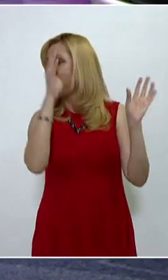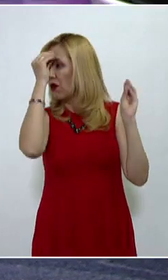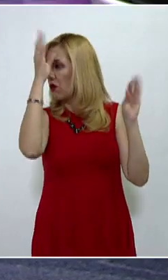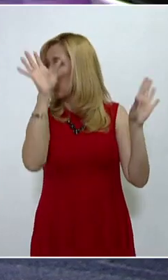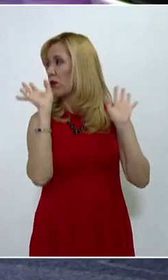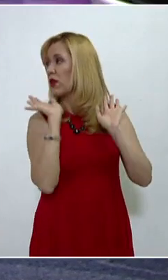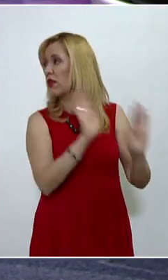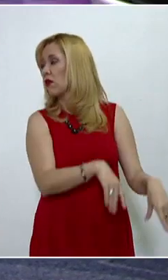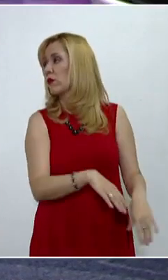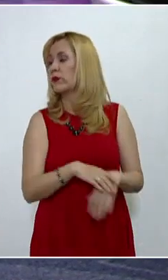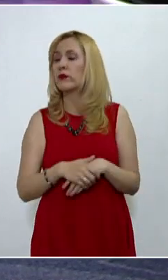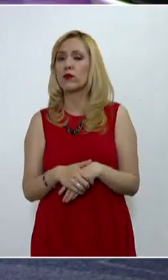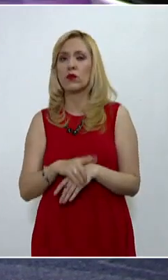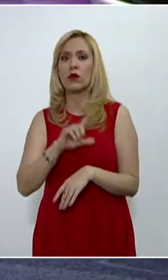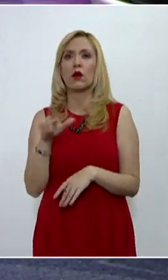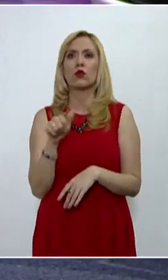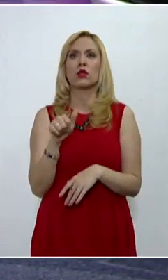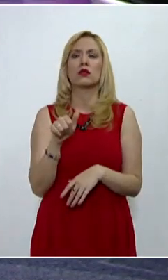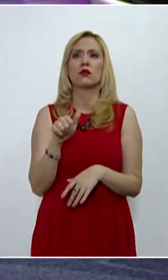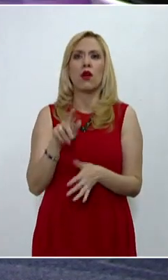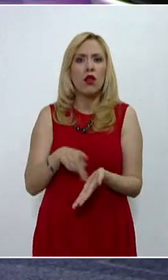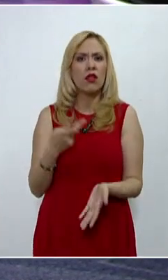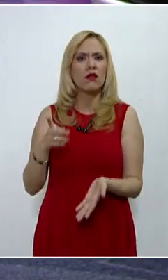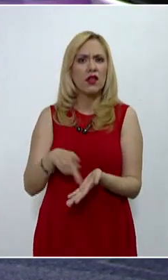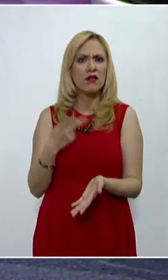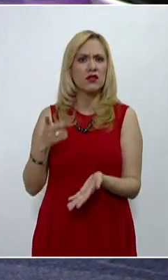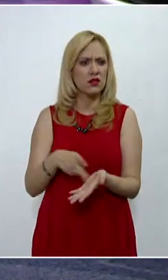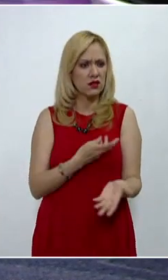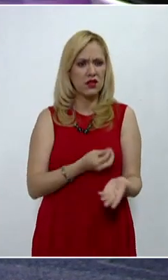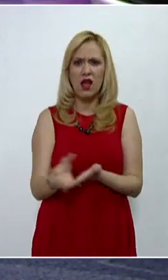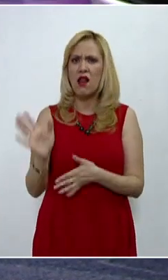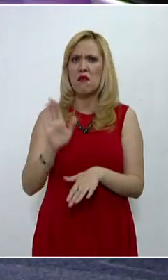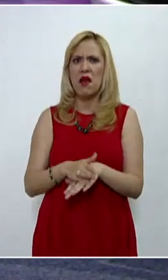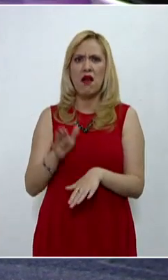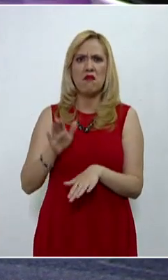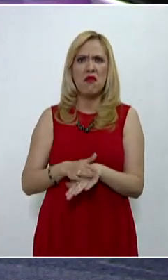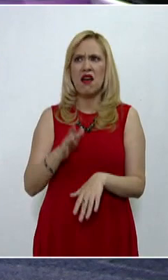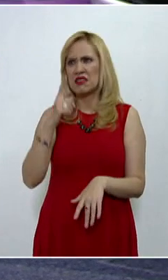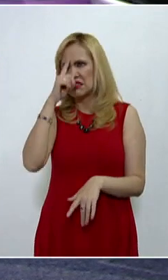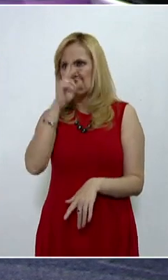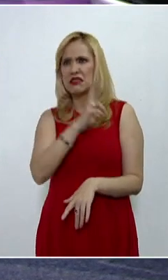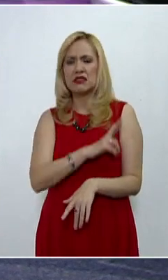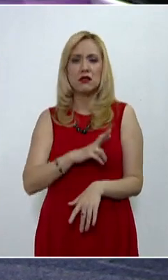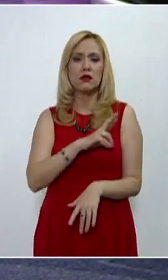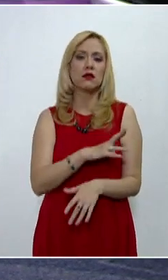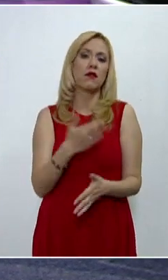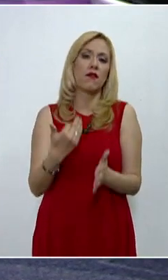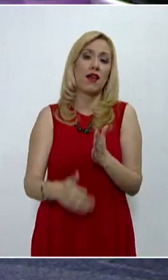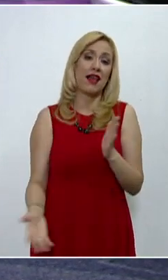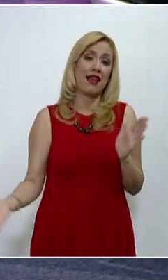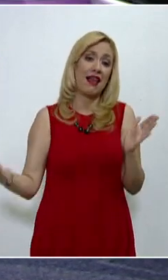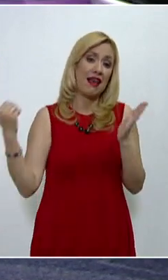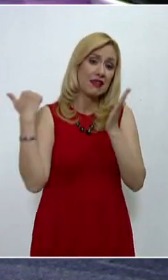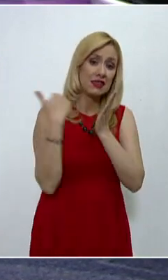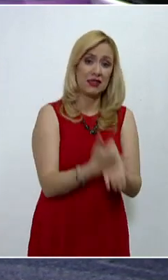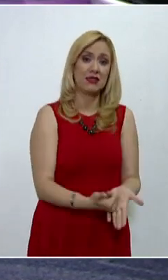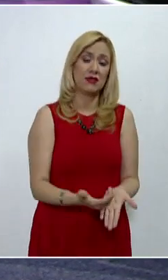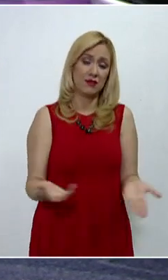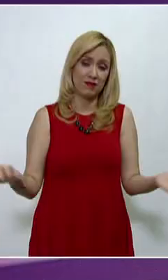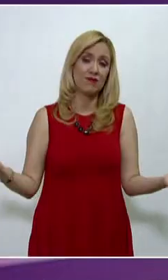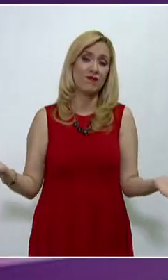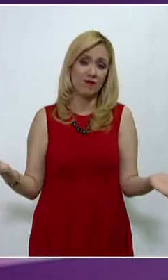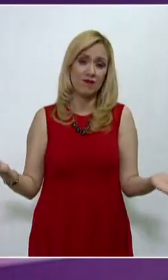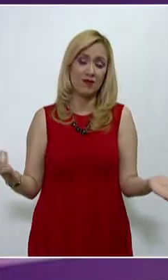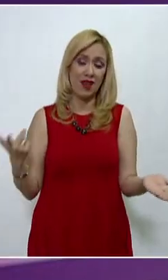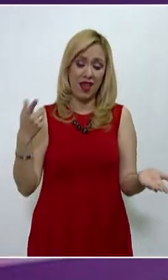buscan alternativas que no se corresponden ni con estándares de derechos humanos ni en términos de eficacia, ¿no? Porque son subsidios. O